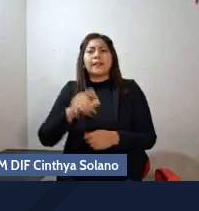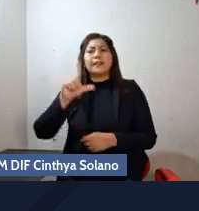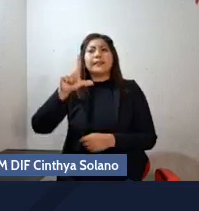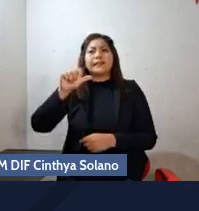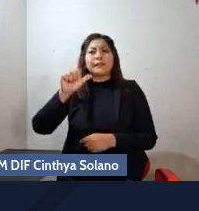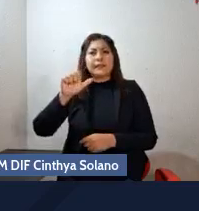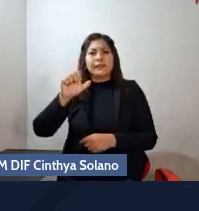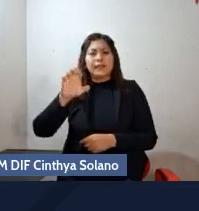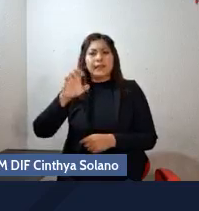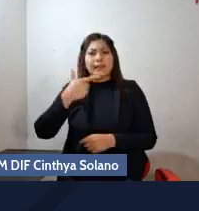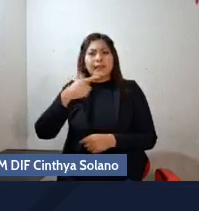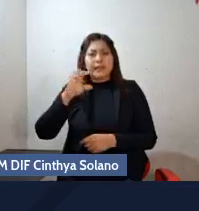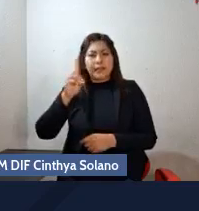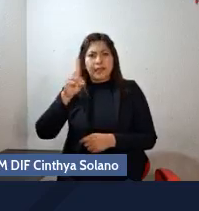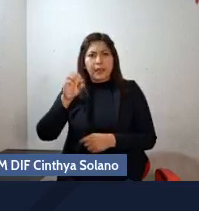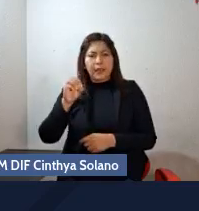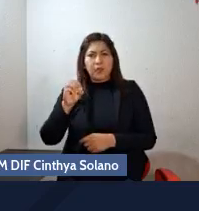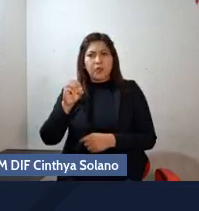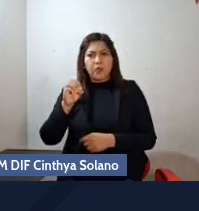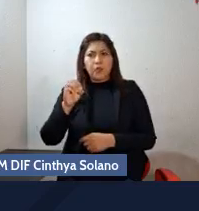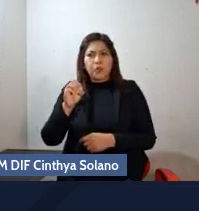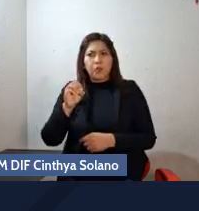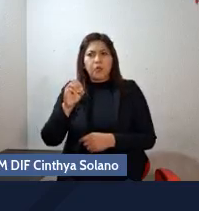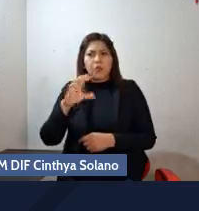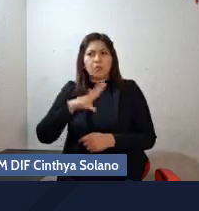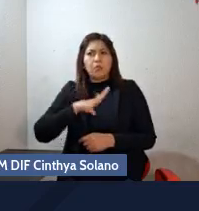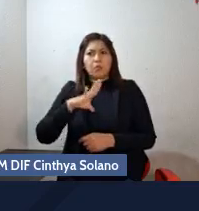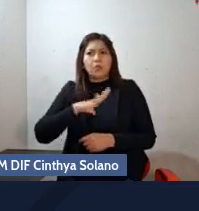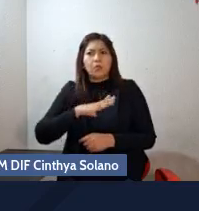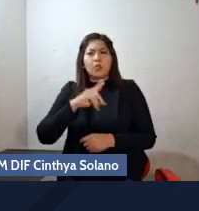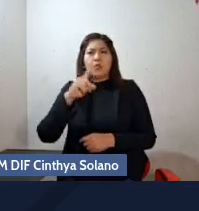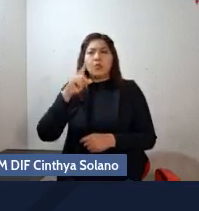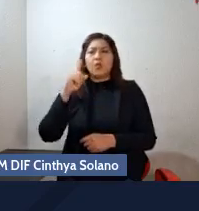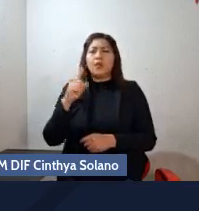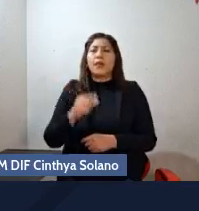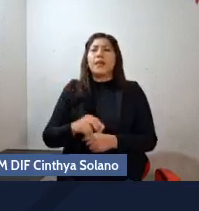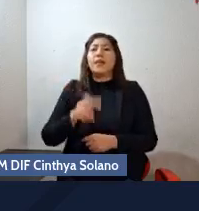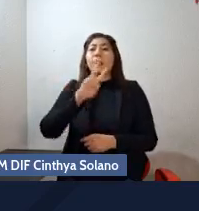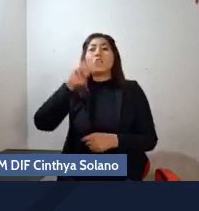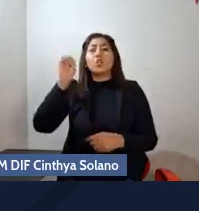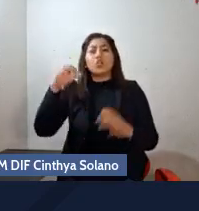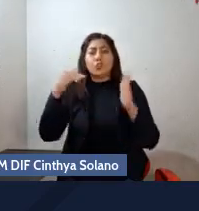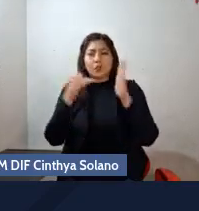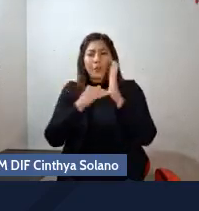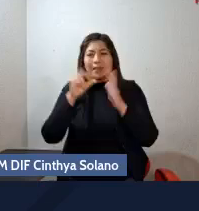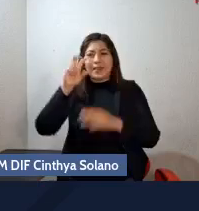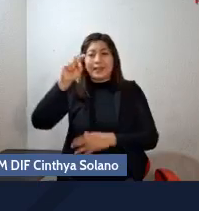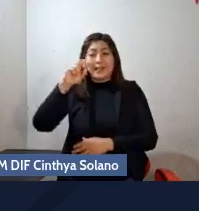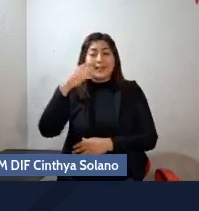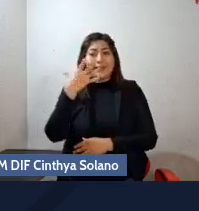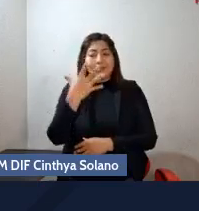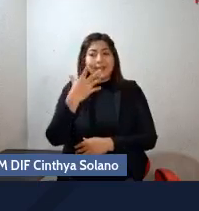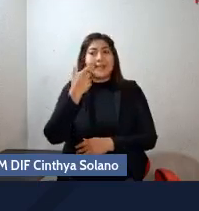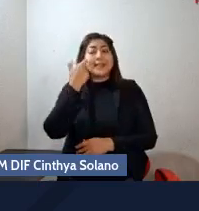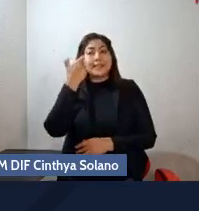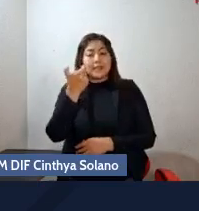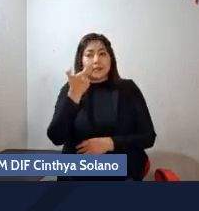un legado, tiene un costo de 2,035 pesos. Ajá, esto va de